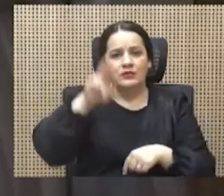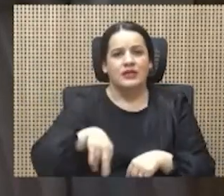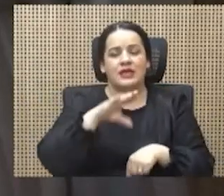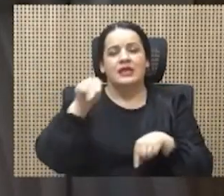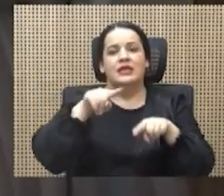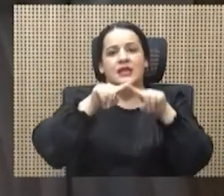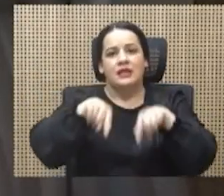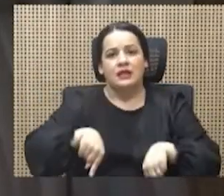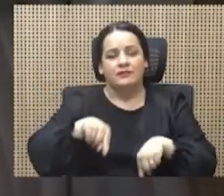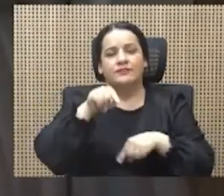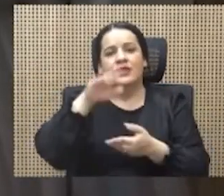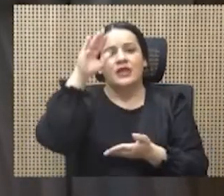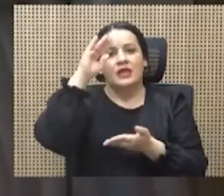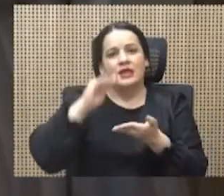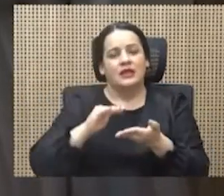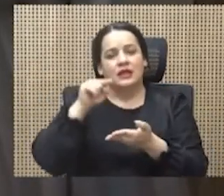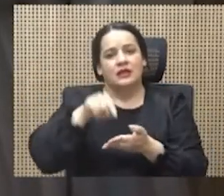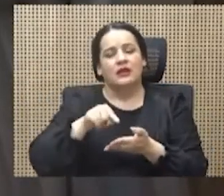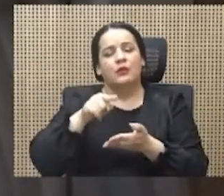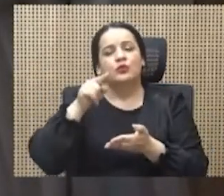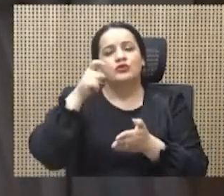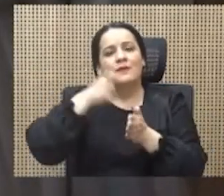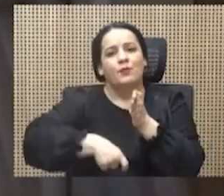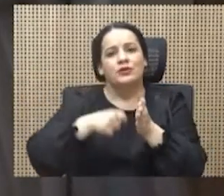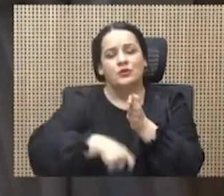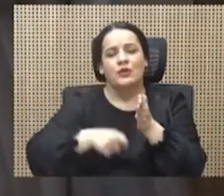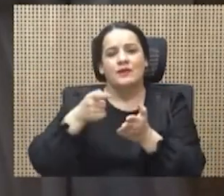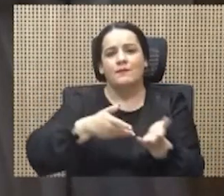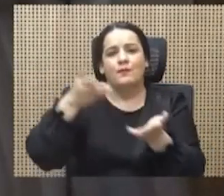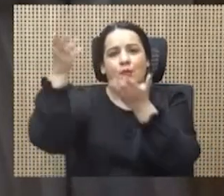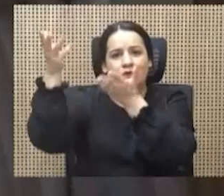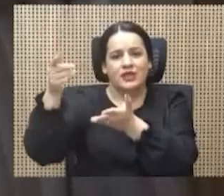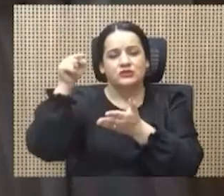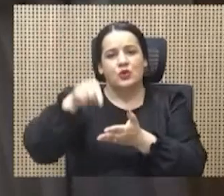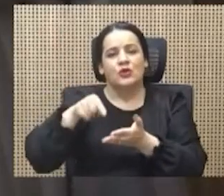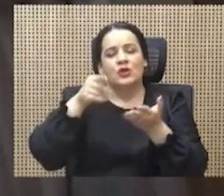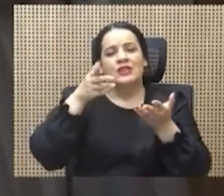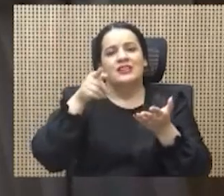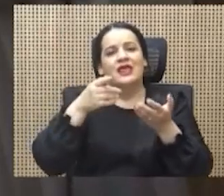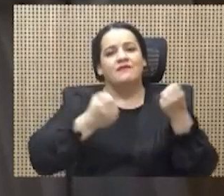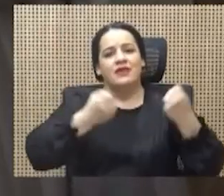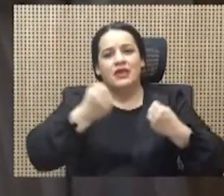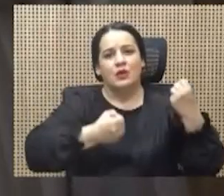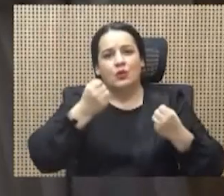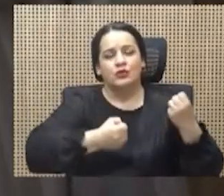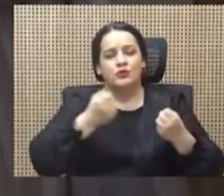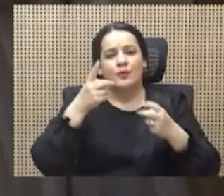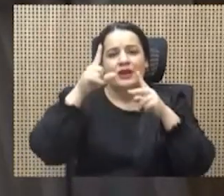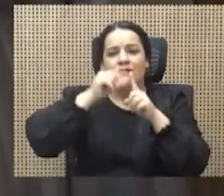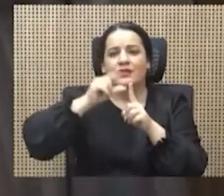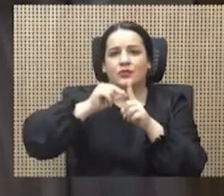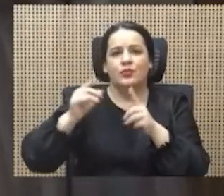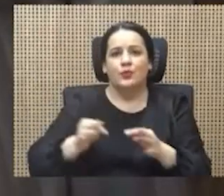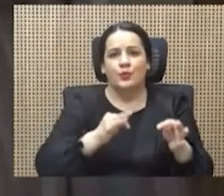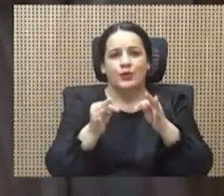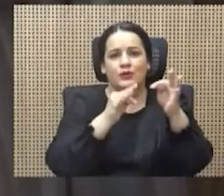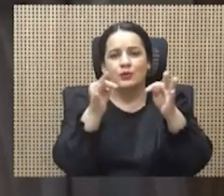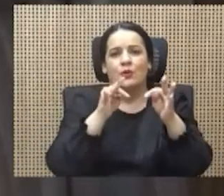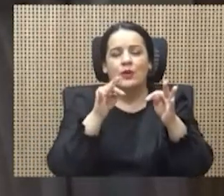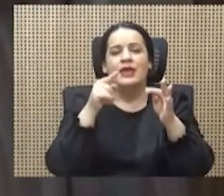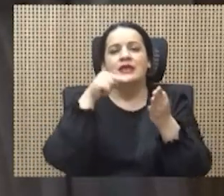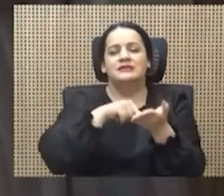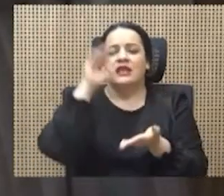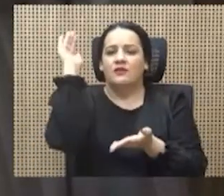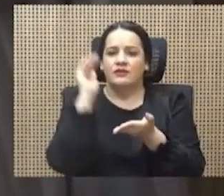la reducción a los impuestos de importación de vehículos para arrendamiento turístico. Con medidas como estas se le resta competitividad